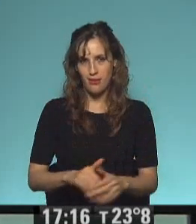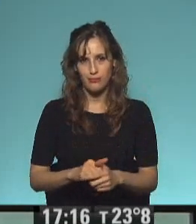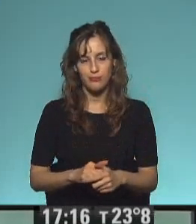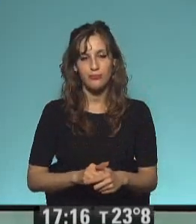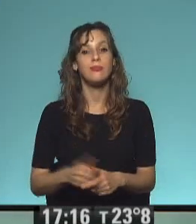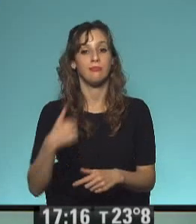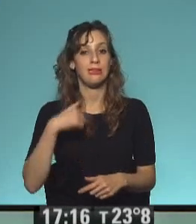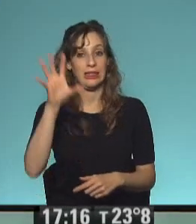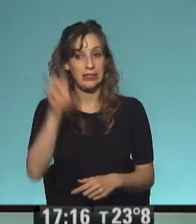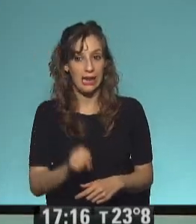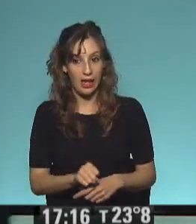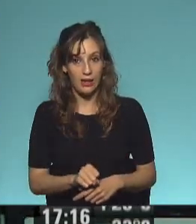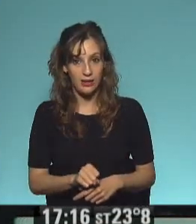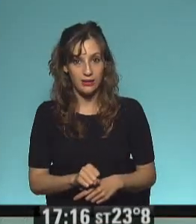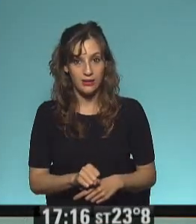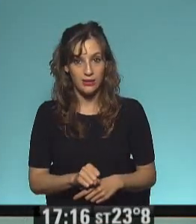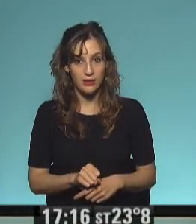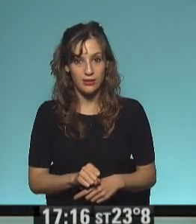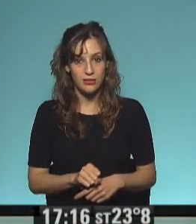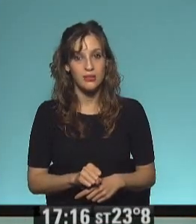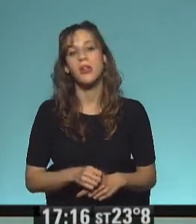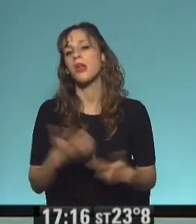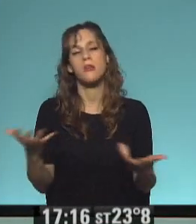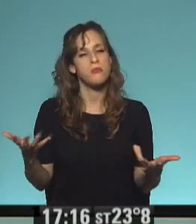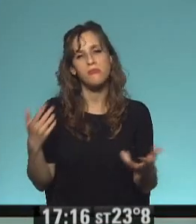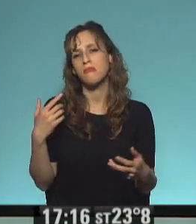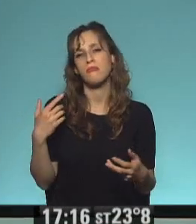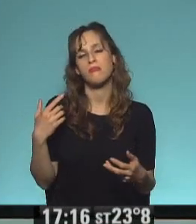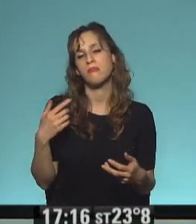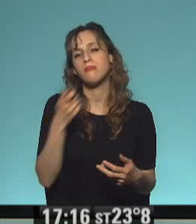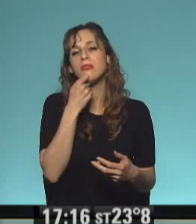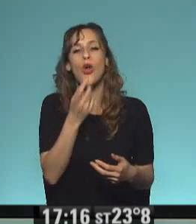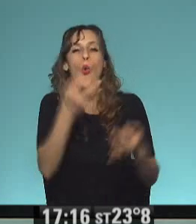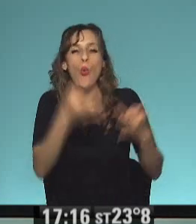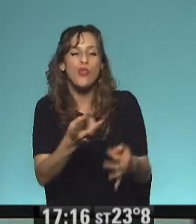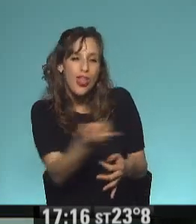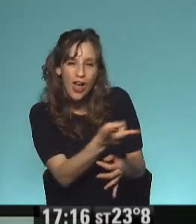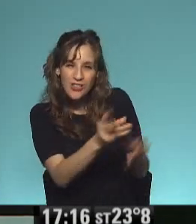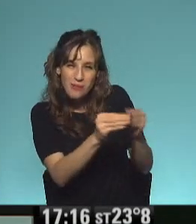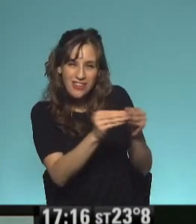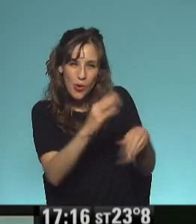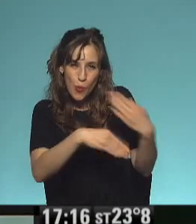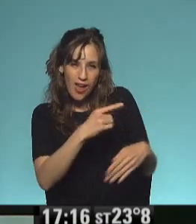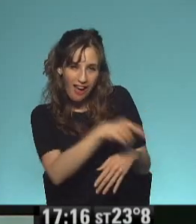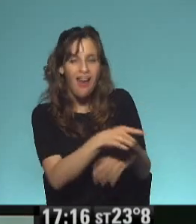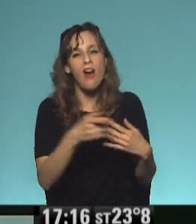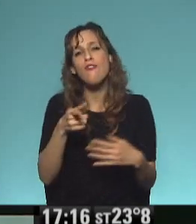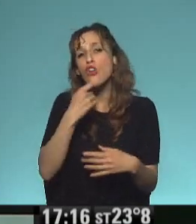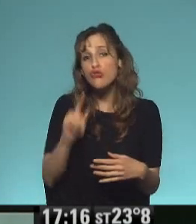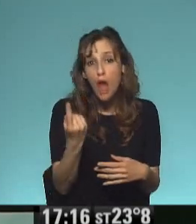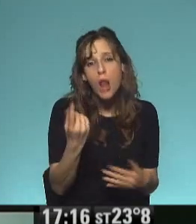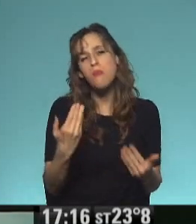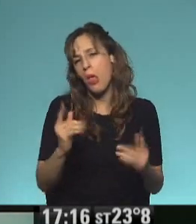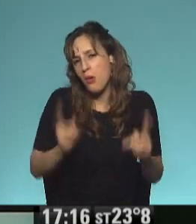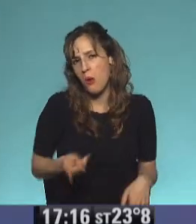traje para que jueguen los dos. Pero en casa lo puedo hacer solito, solita. Es un juego de desplazamientos